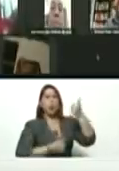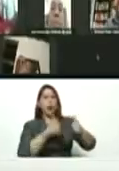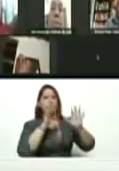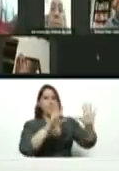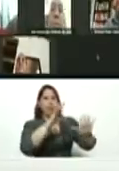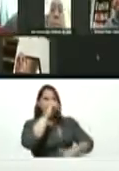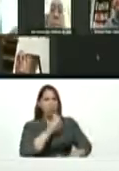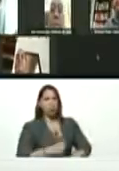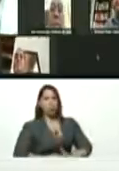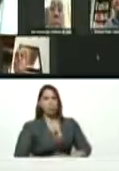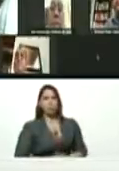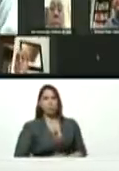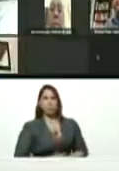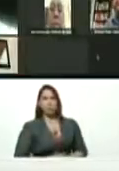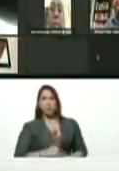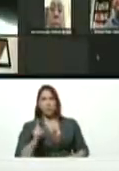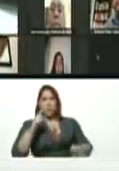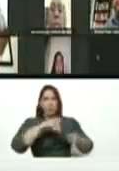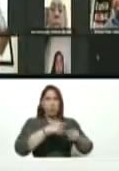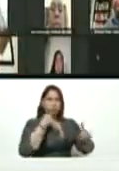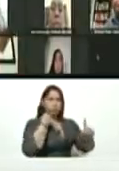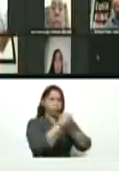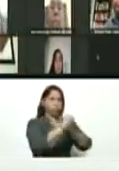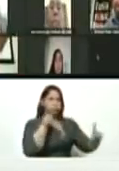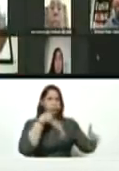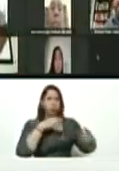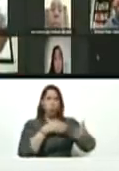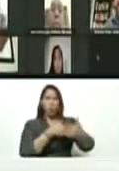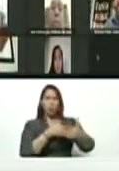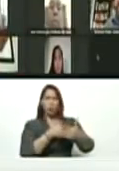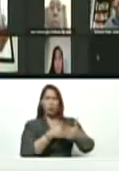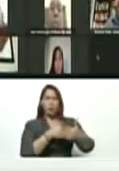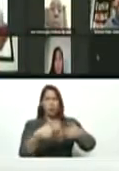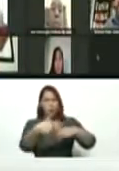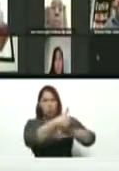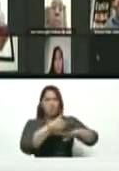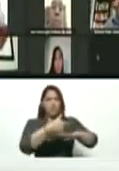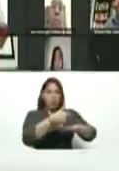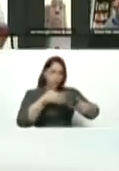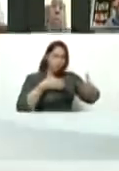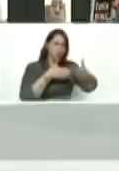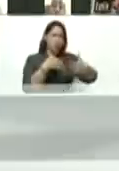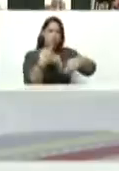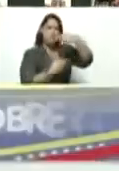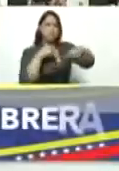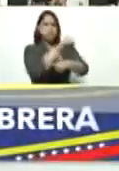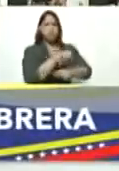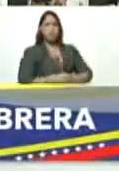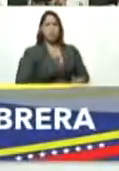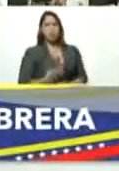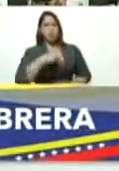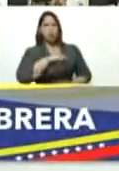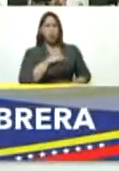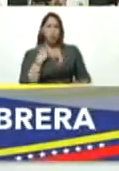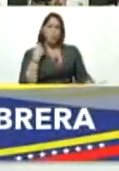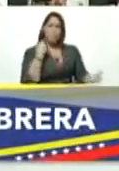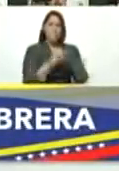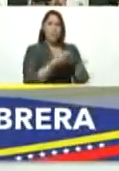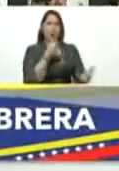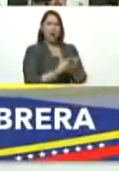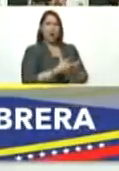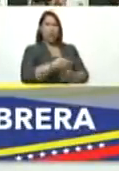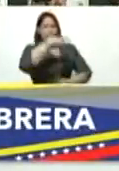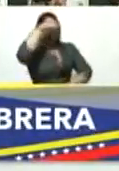años parte de la agresión contra el gobierno y contra la revolución la hemos pagado los trabajadores